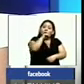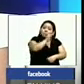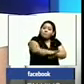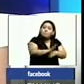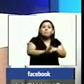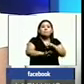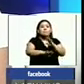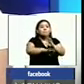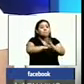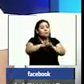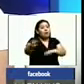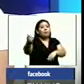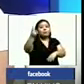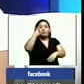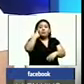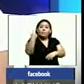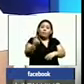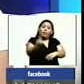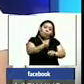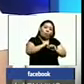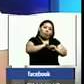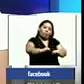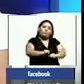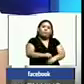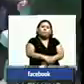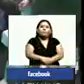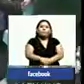hispanas Que encabezan La lista En la región